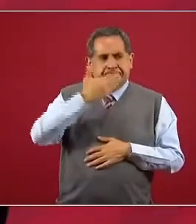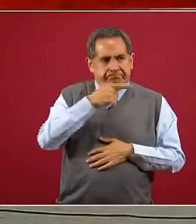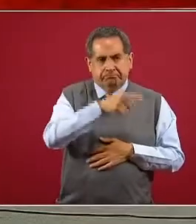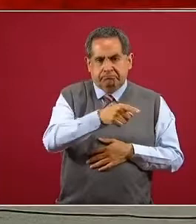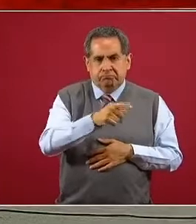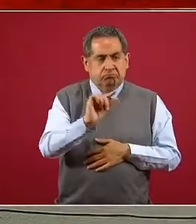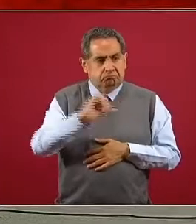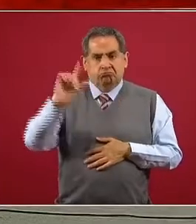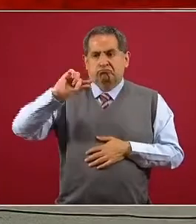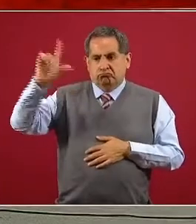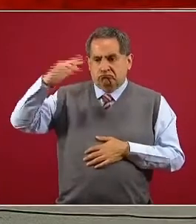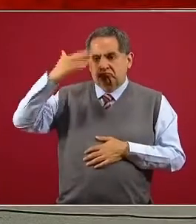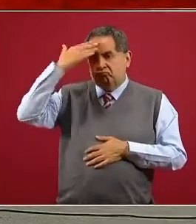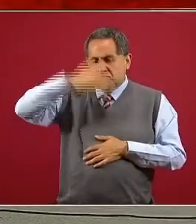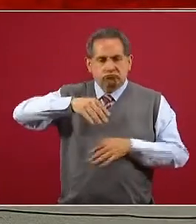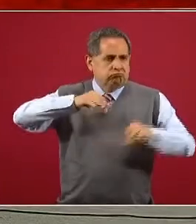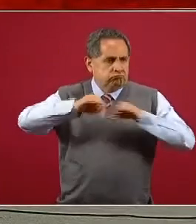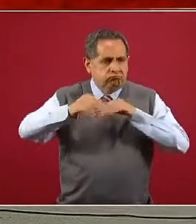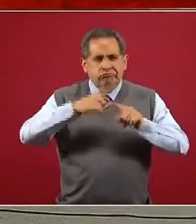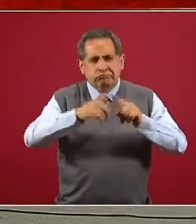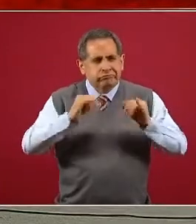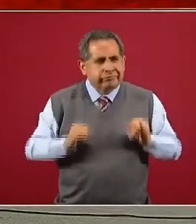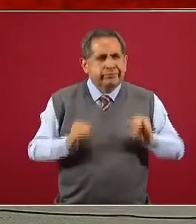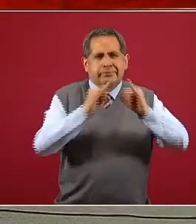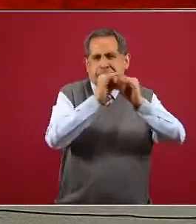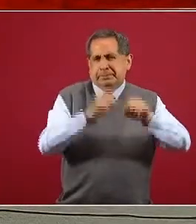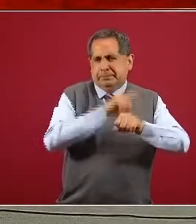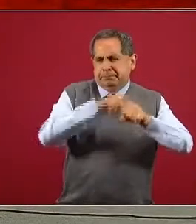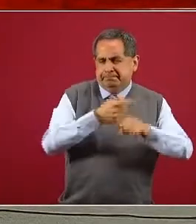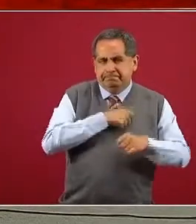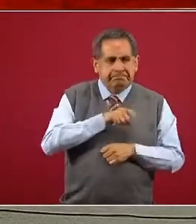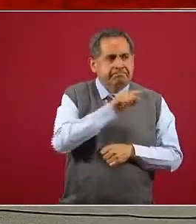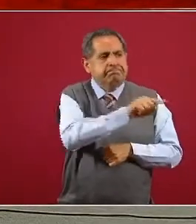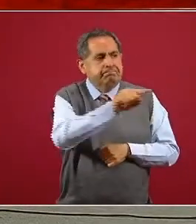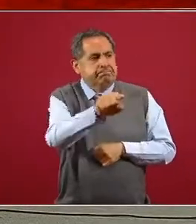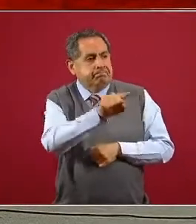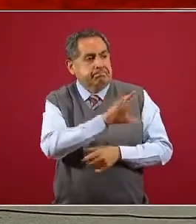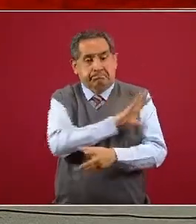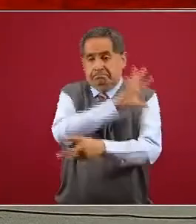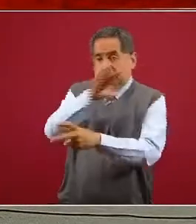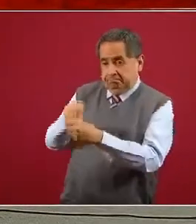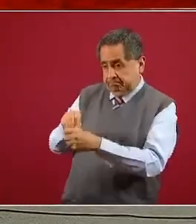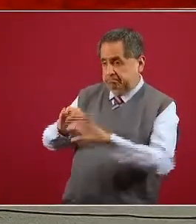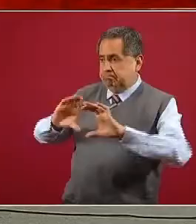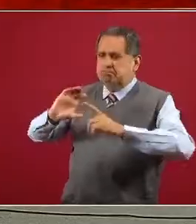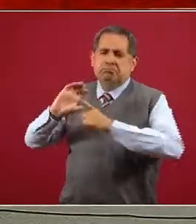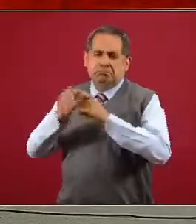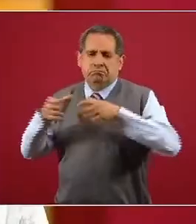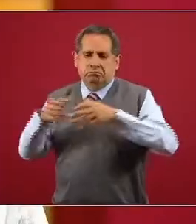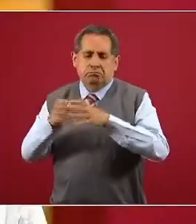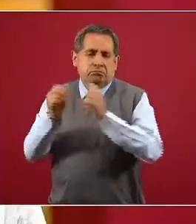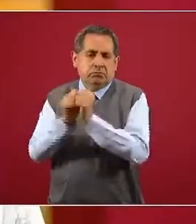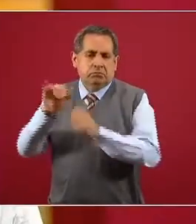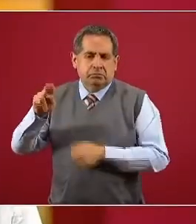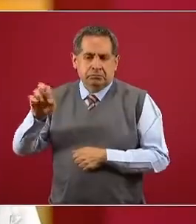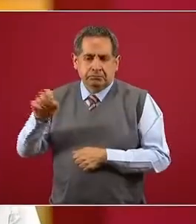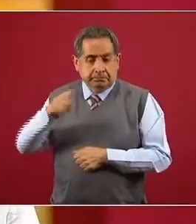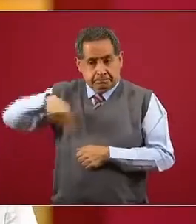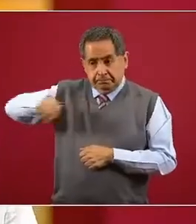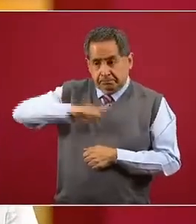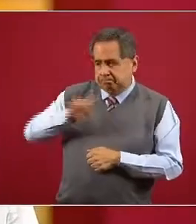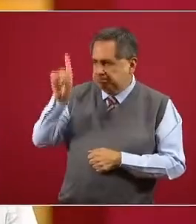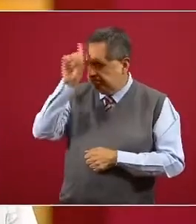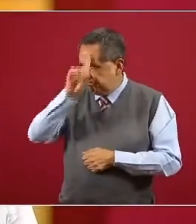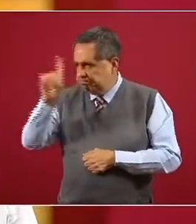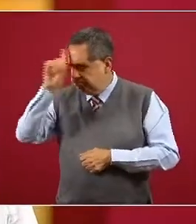muy destacada que trabaja en los institutos nacionales de salud y conoce del tema. Y han estado asesorando